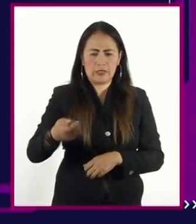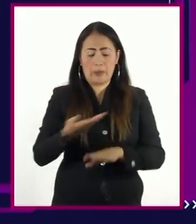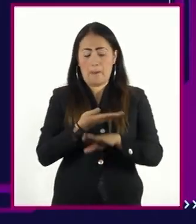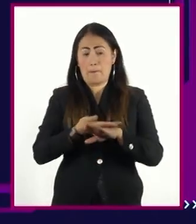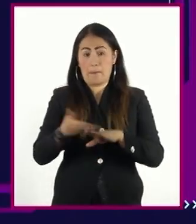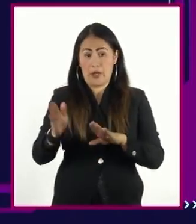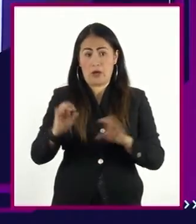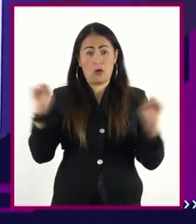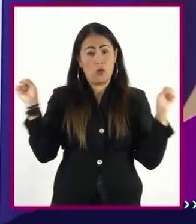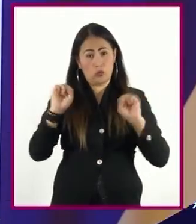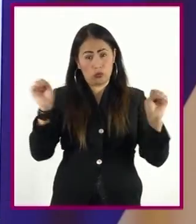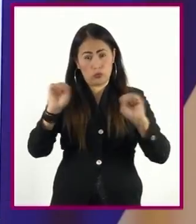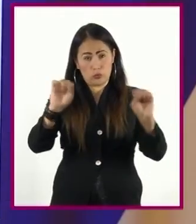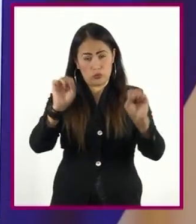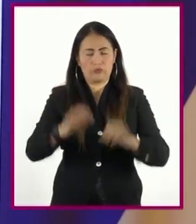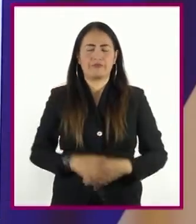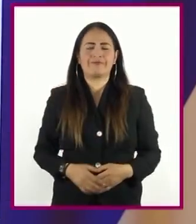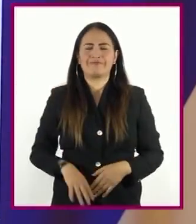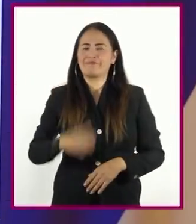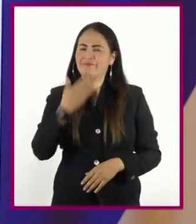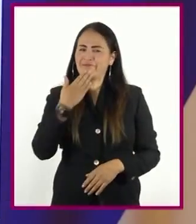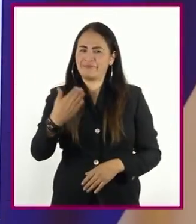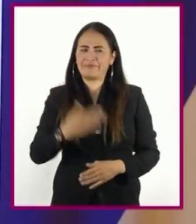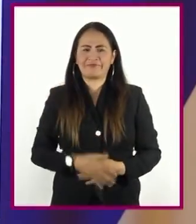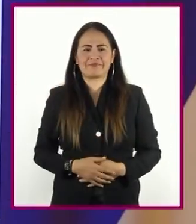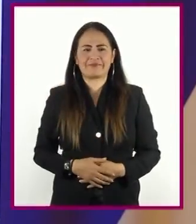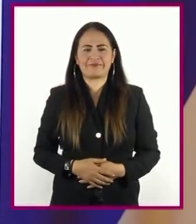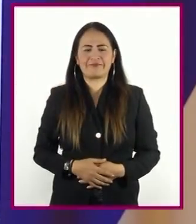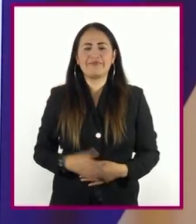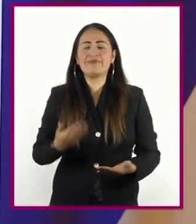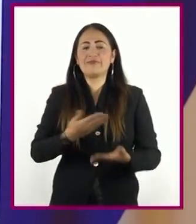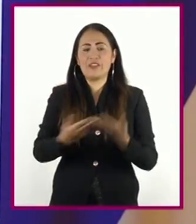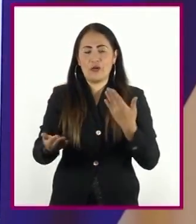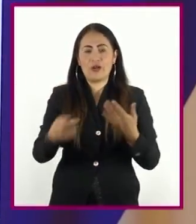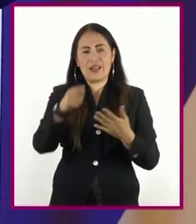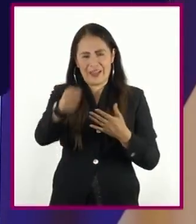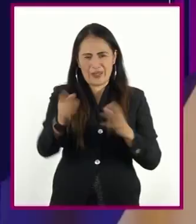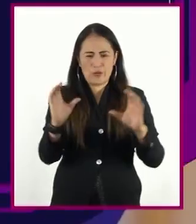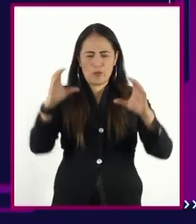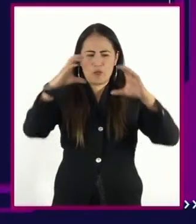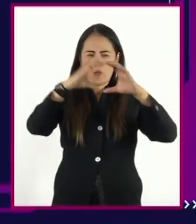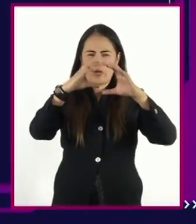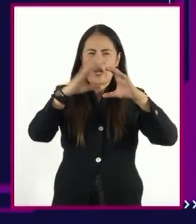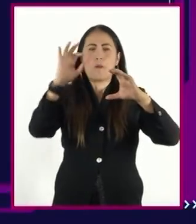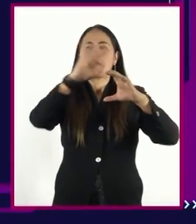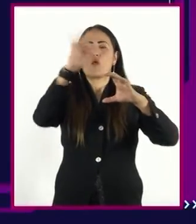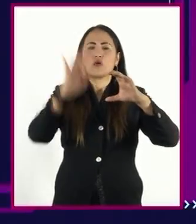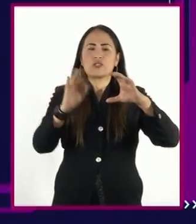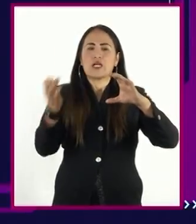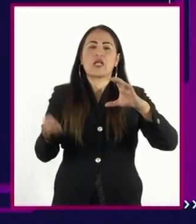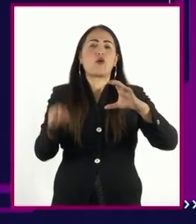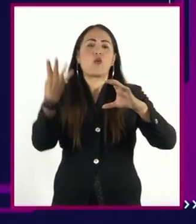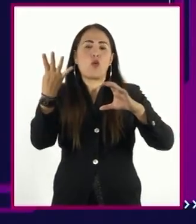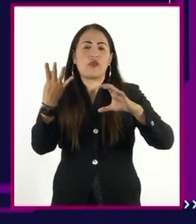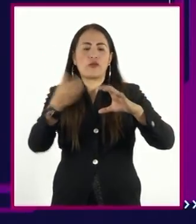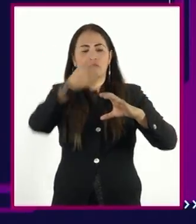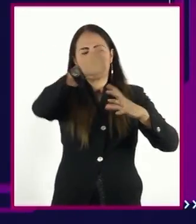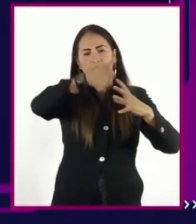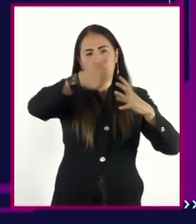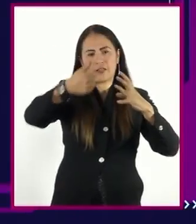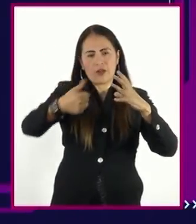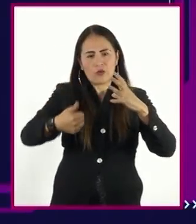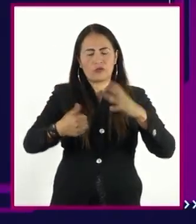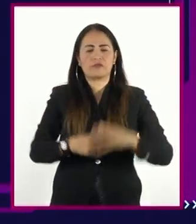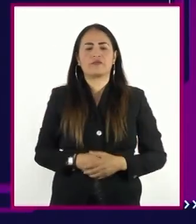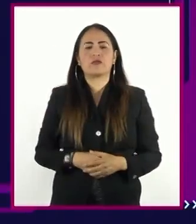atletismo. Muy bien, Daniel. Ahora coloquemos en nuestra gráfica los porcentajes que corresponden a cada